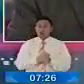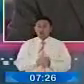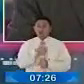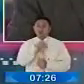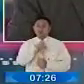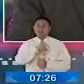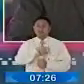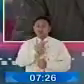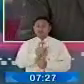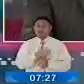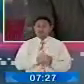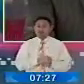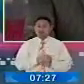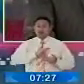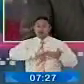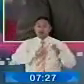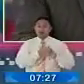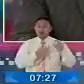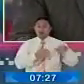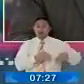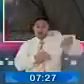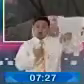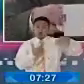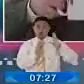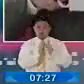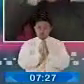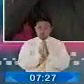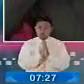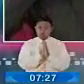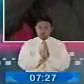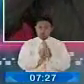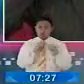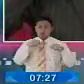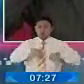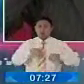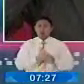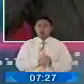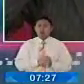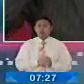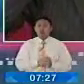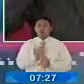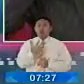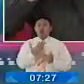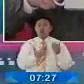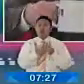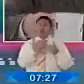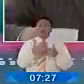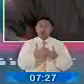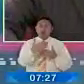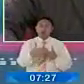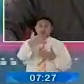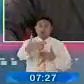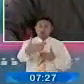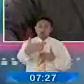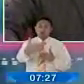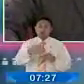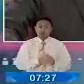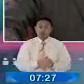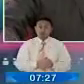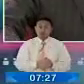un pedido de la Mancomunidad del Norte en que se amplíen tres áreas nuevas que no habían sido consideradas en los